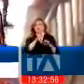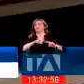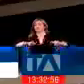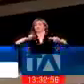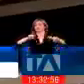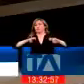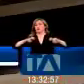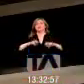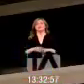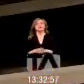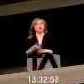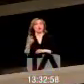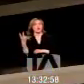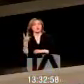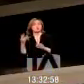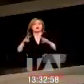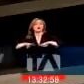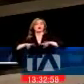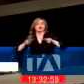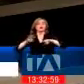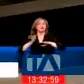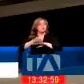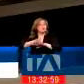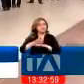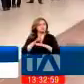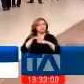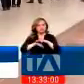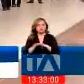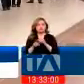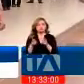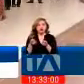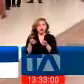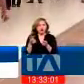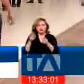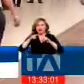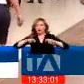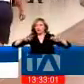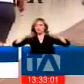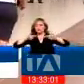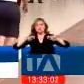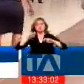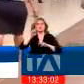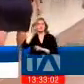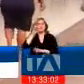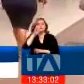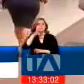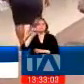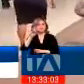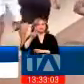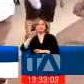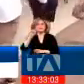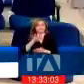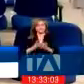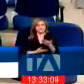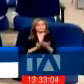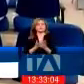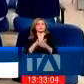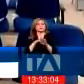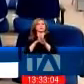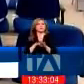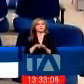auditora. Por otro lado, revela que una semana después de la intervención del Deceval, la interventora no ha logrado hallar los documentos